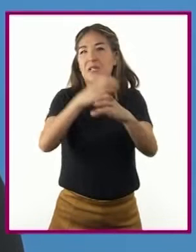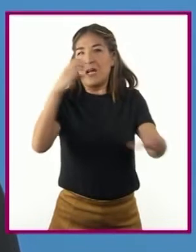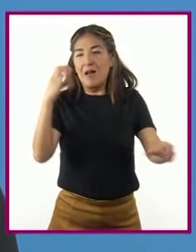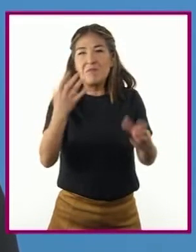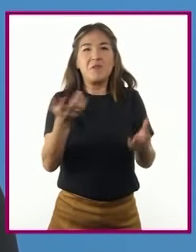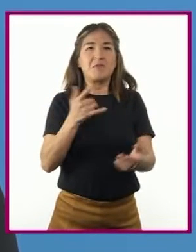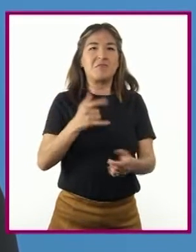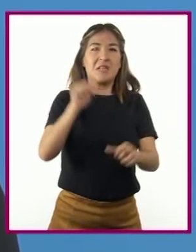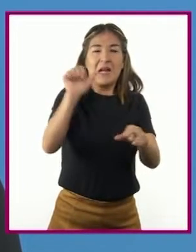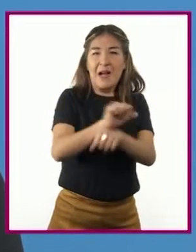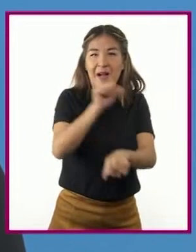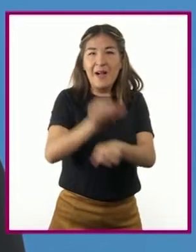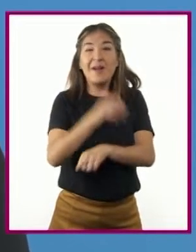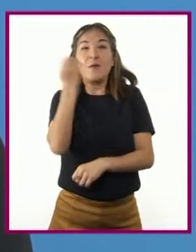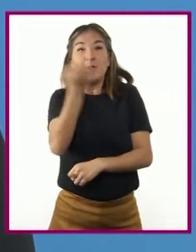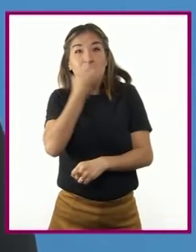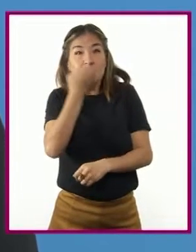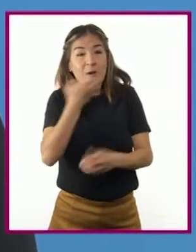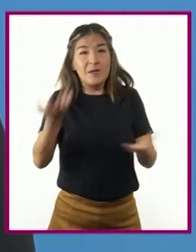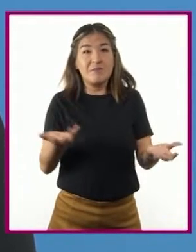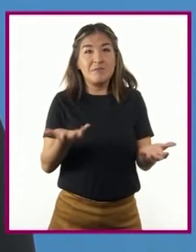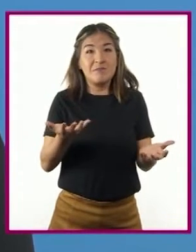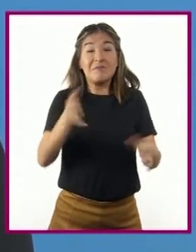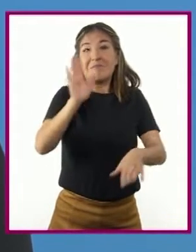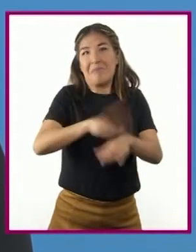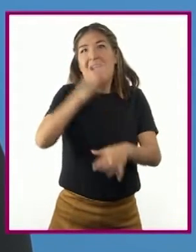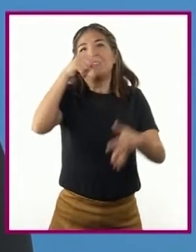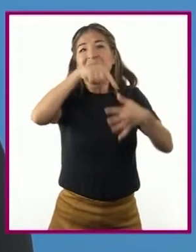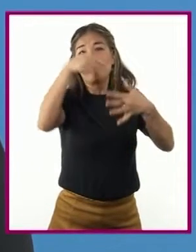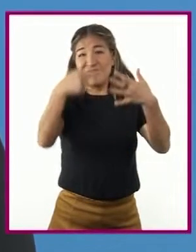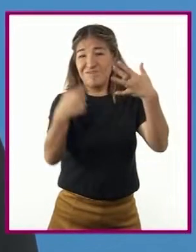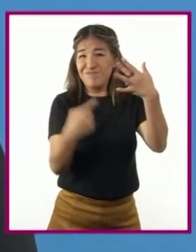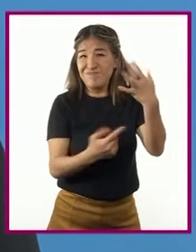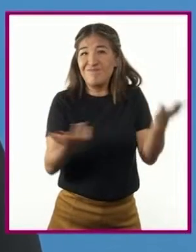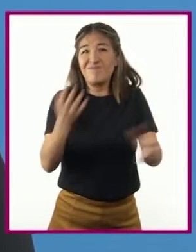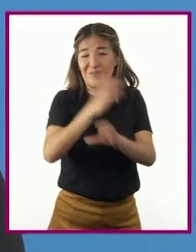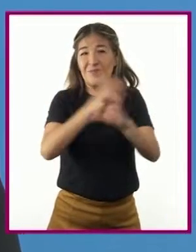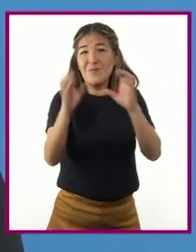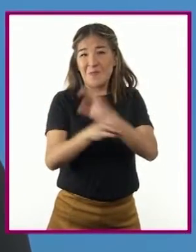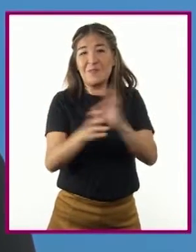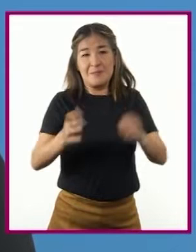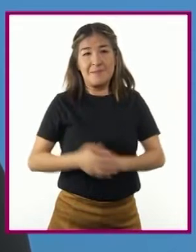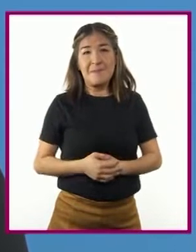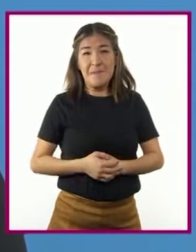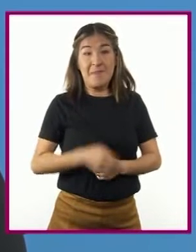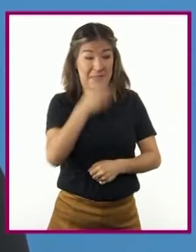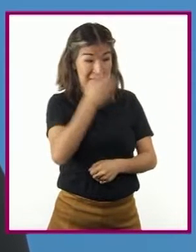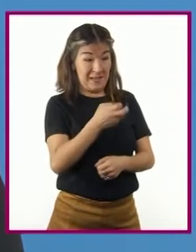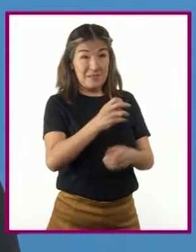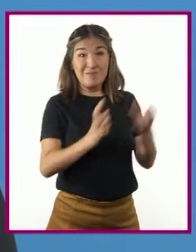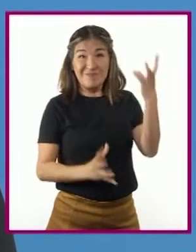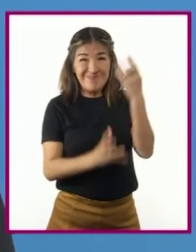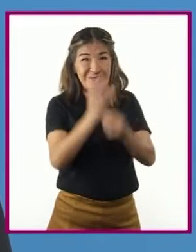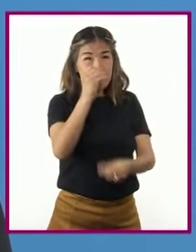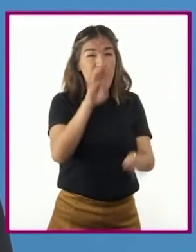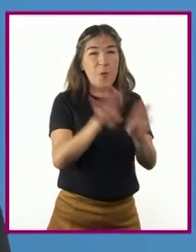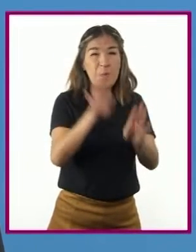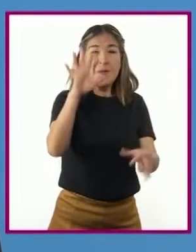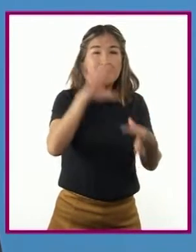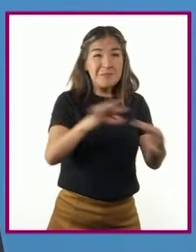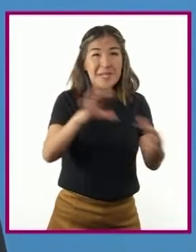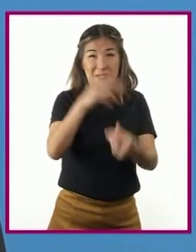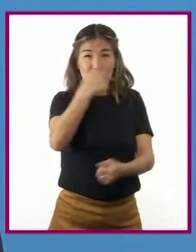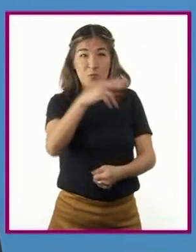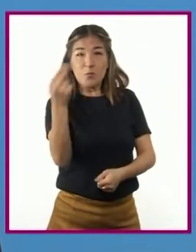público, escuelas, entre muchas otras cosas. Dichas necesidades difieren según